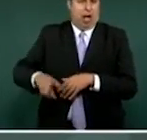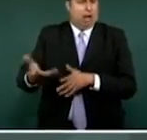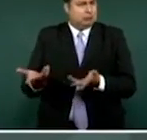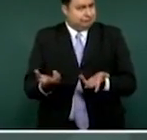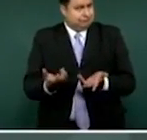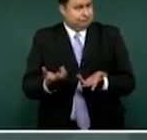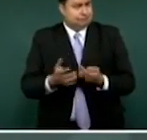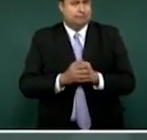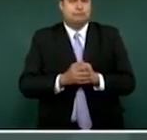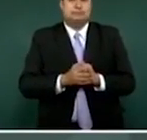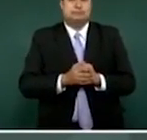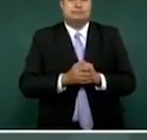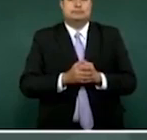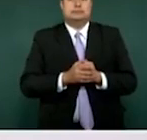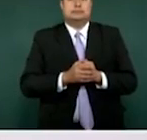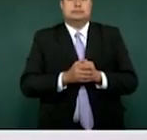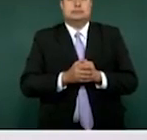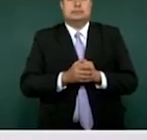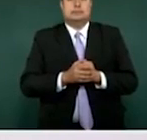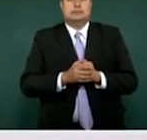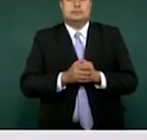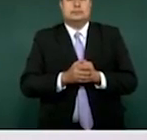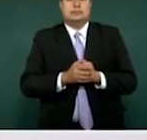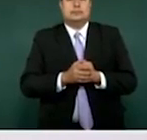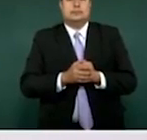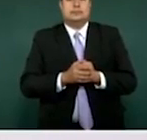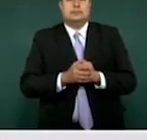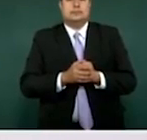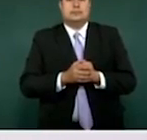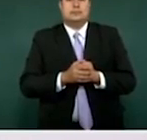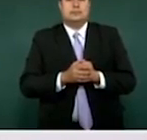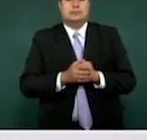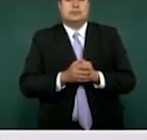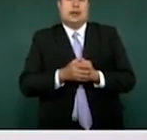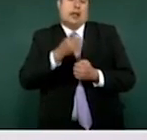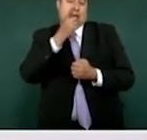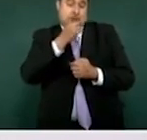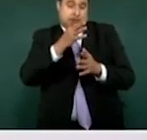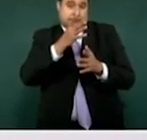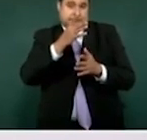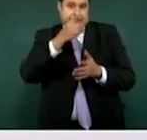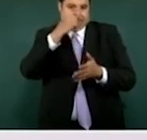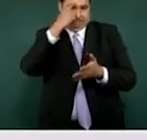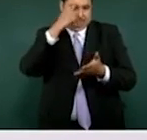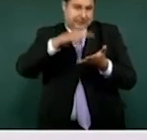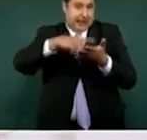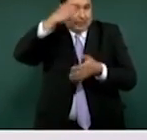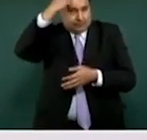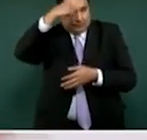como se conoce en la teoría